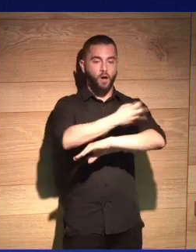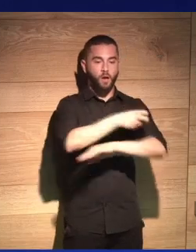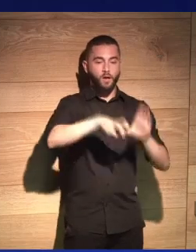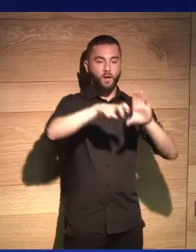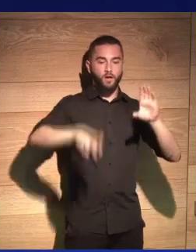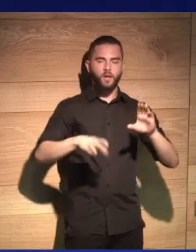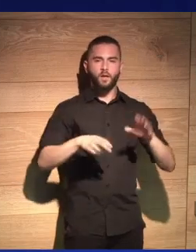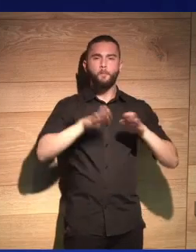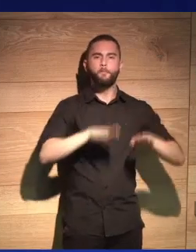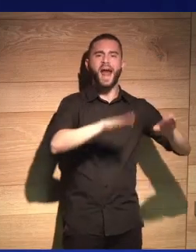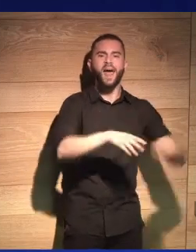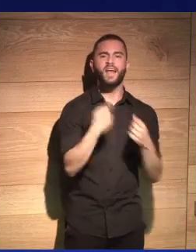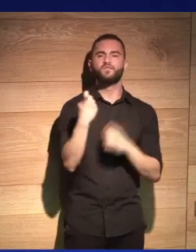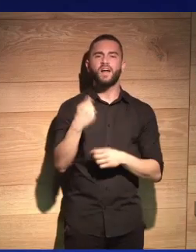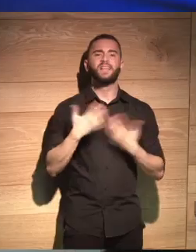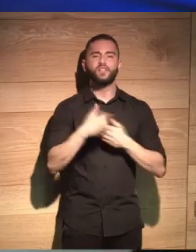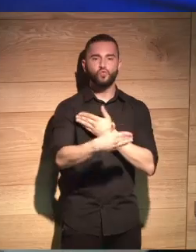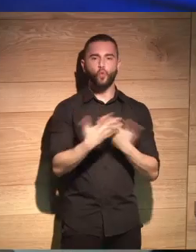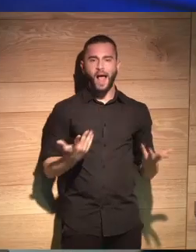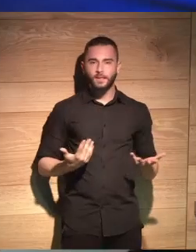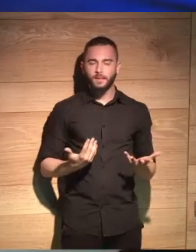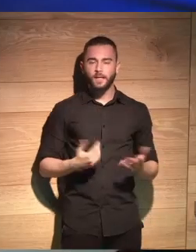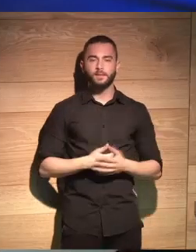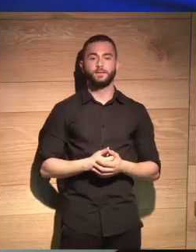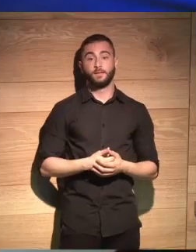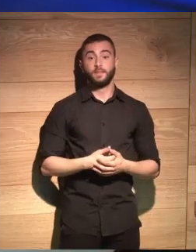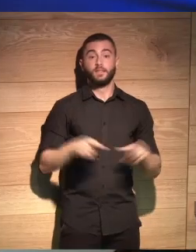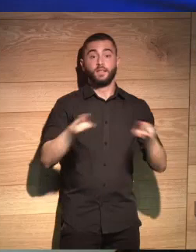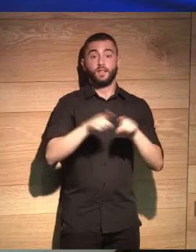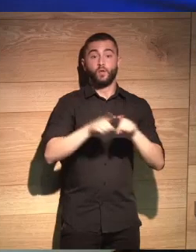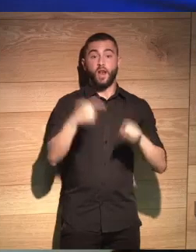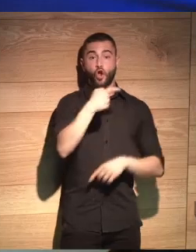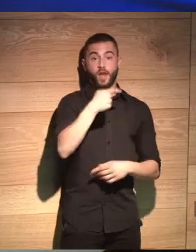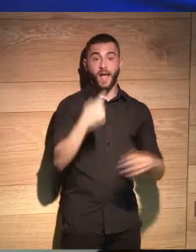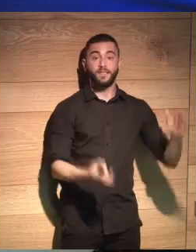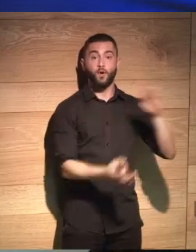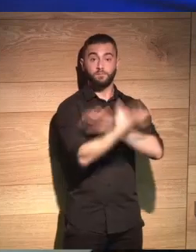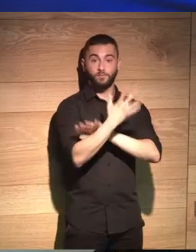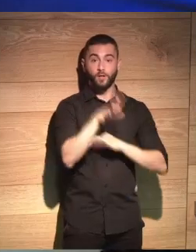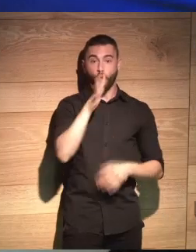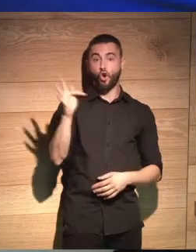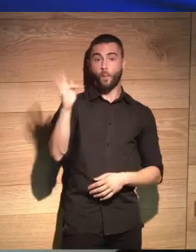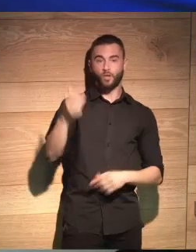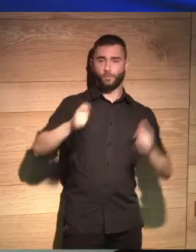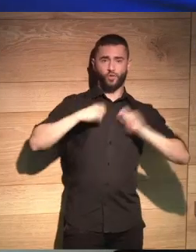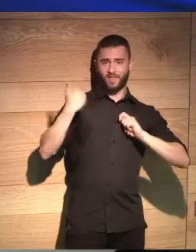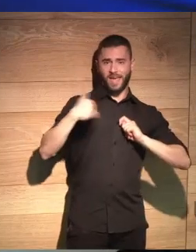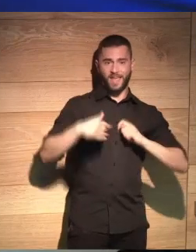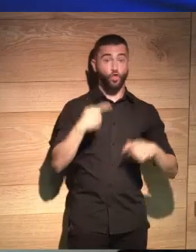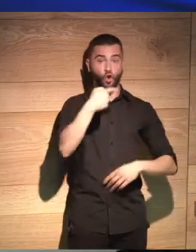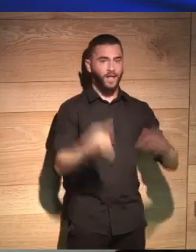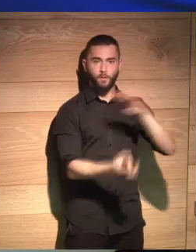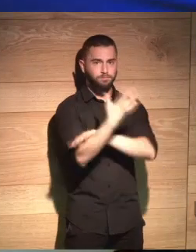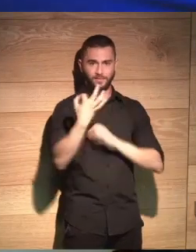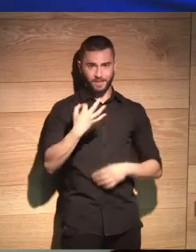Un poco sería construir lo negativo, porque lo positivo, decía Kafka, nos ha sido dado. Kafka, claro. Si lo